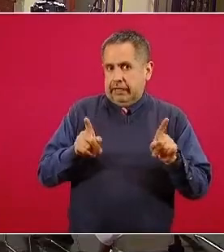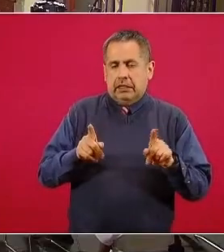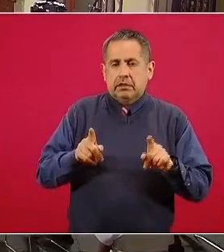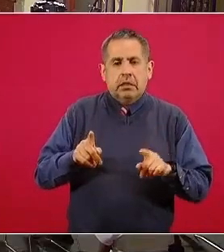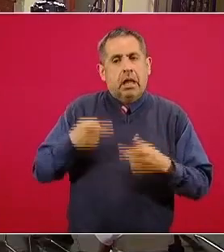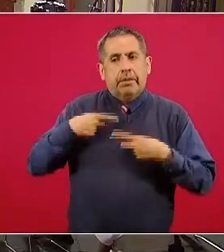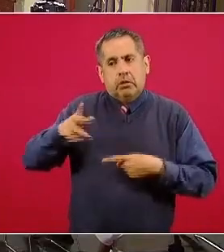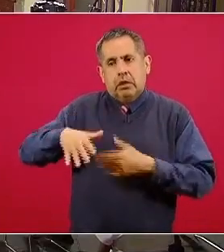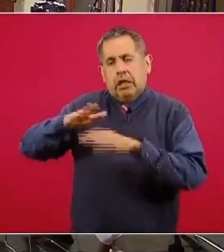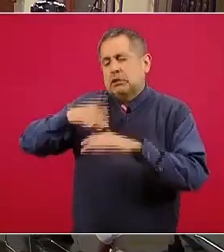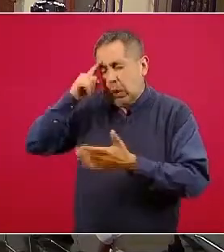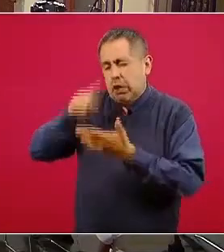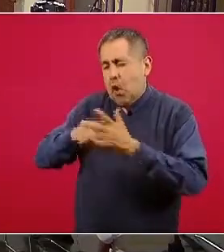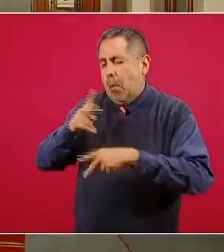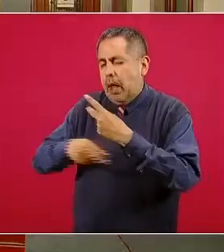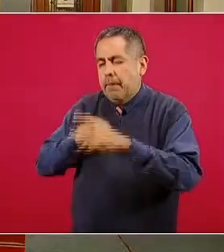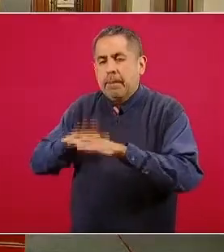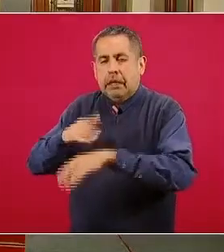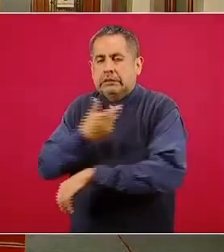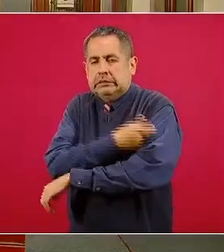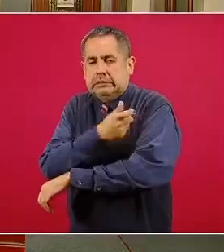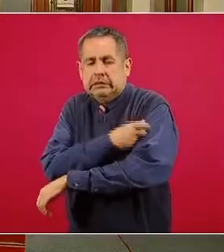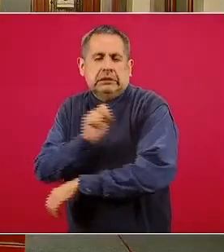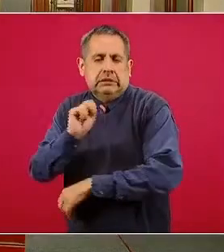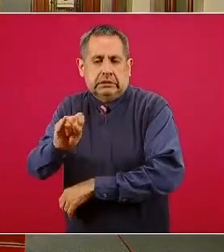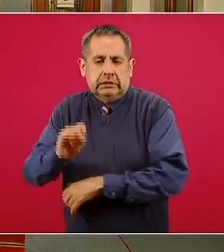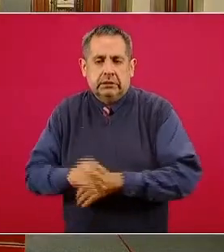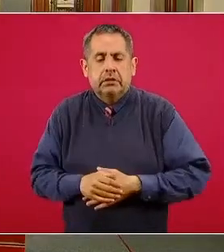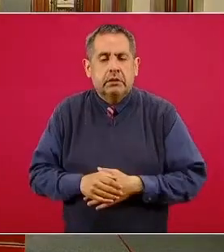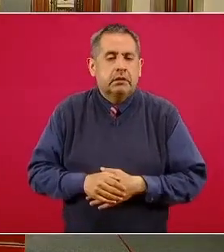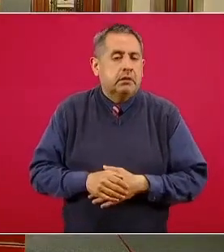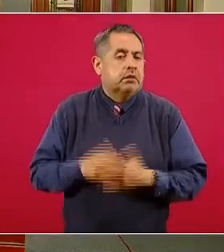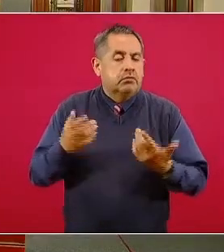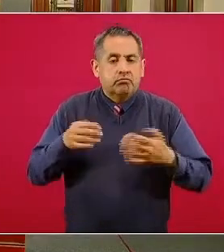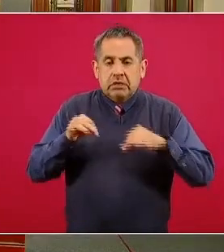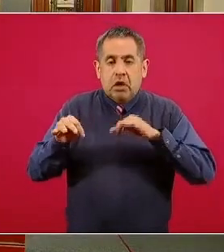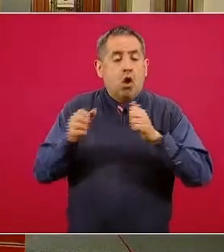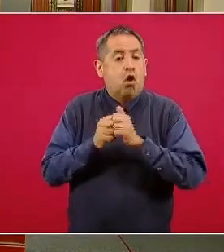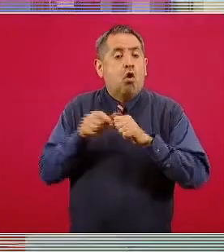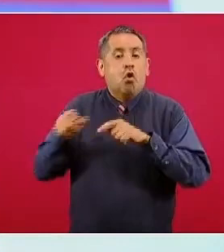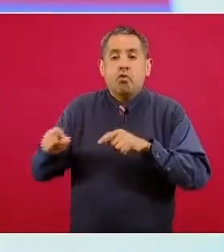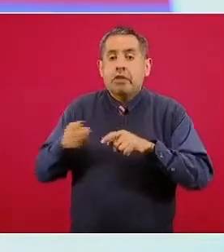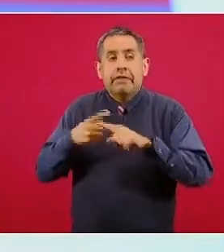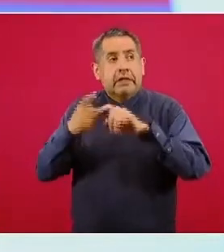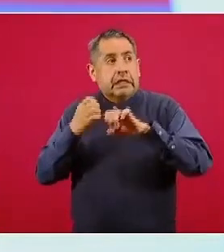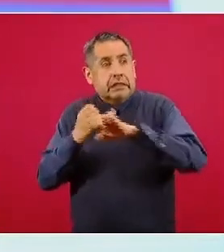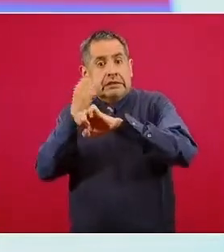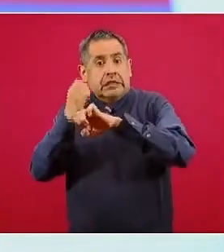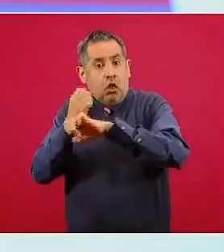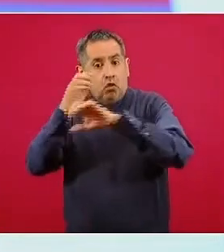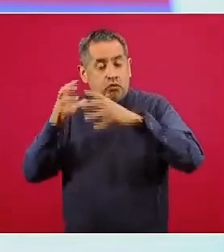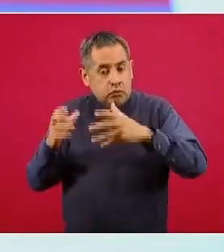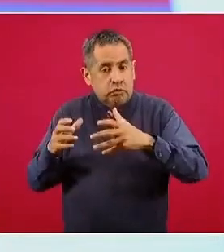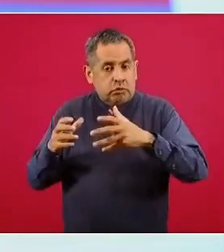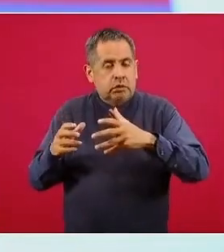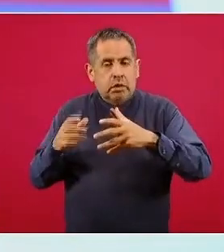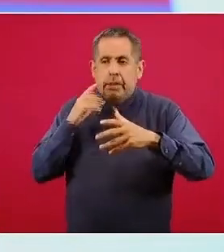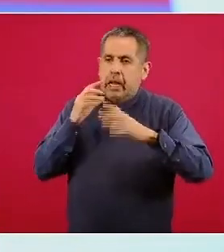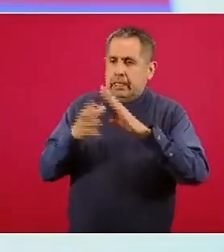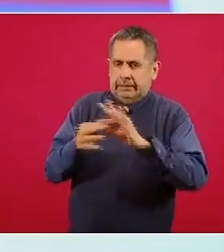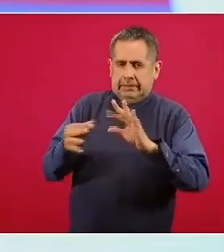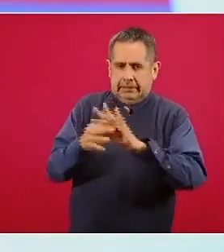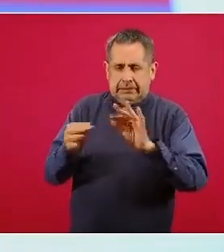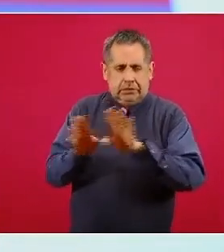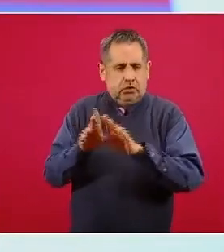mayor cantidad de población. La otra, estamos trabajando con las entidades federativas, el sector salud en su